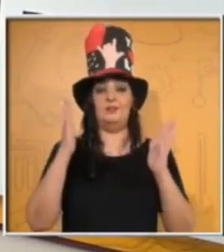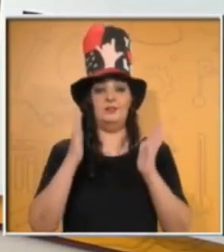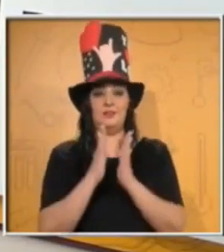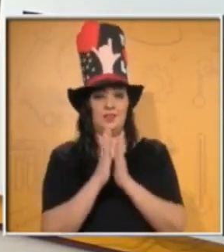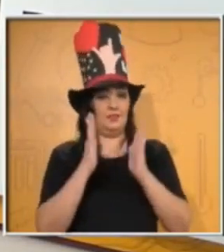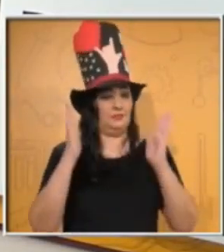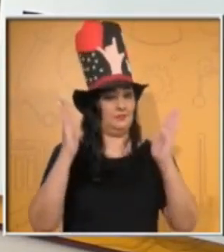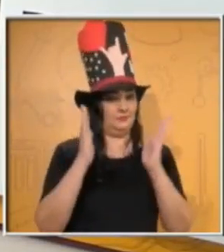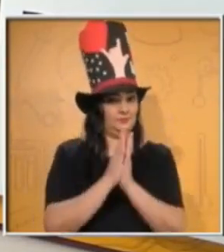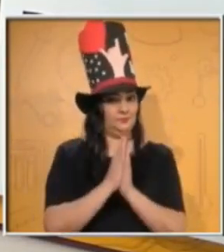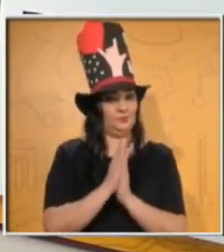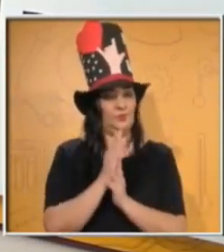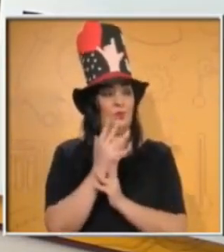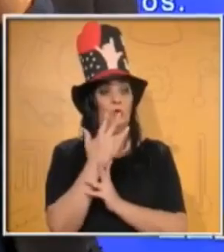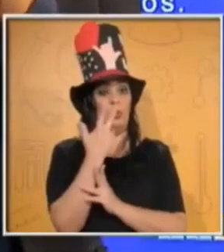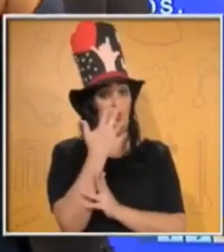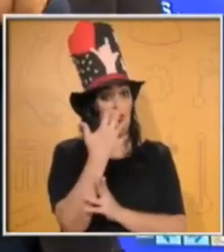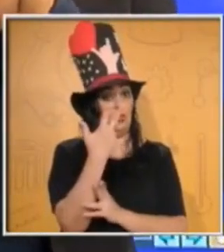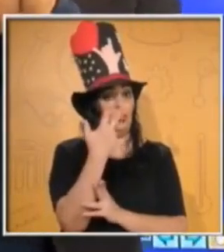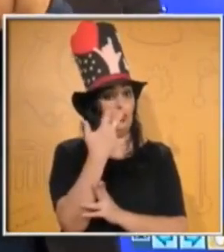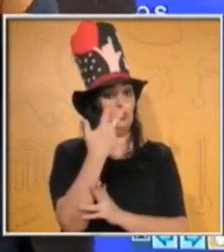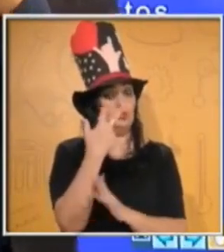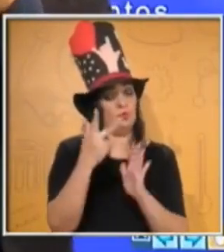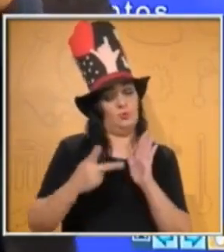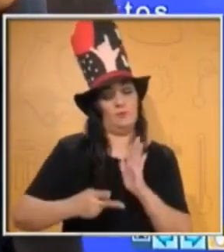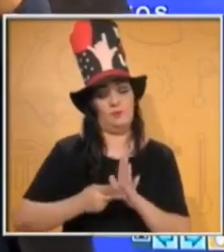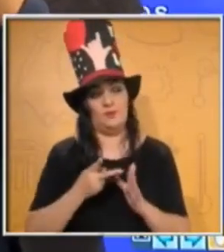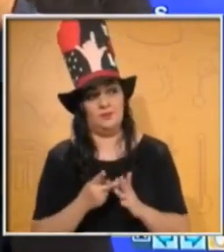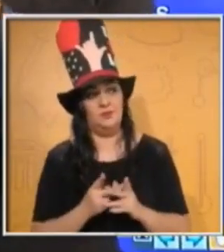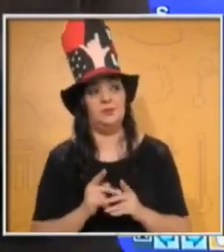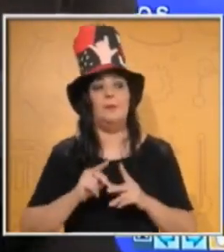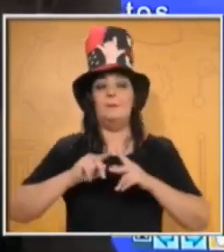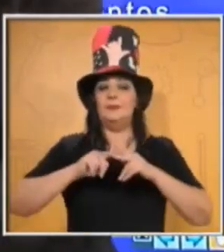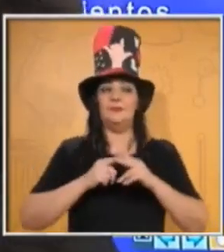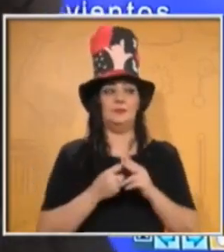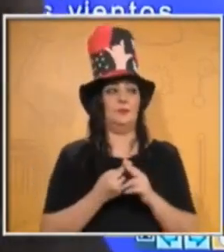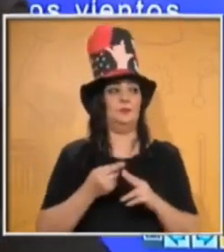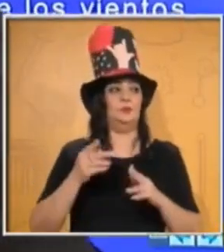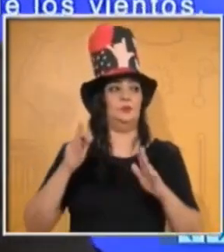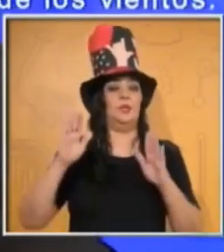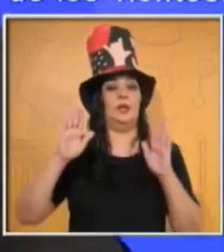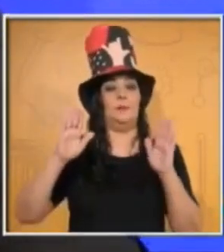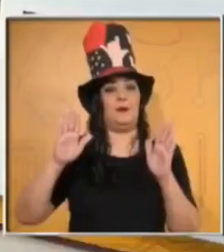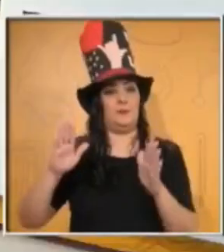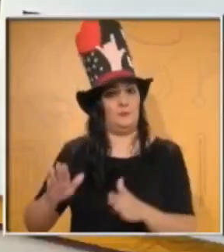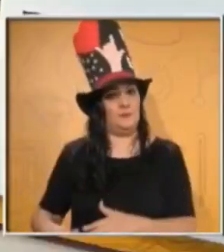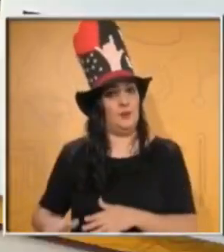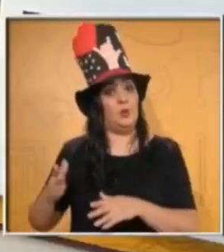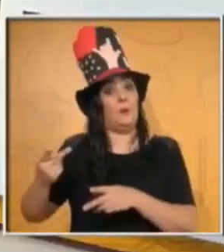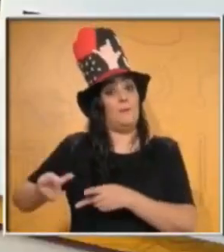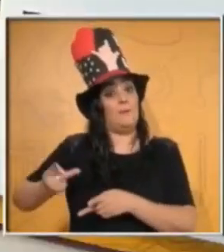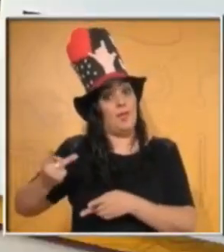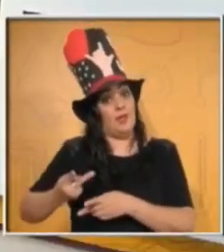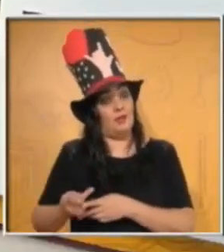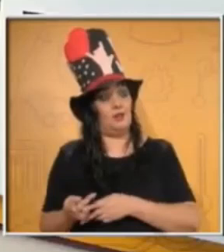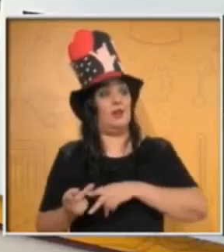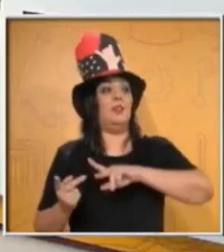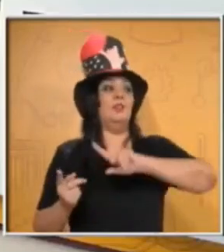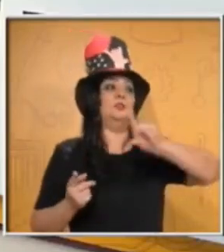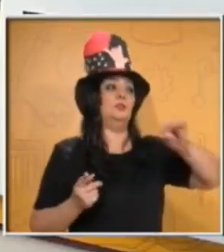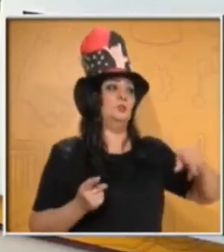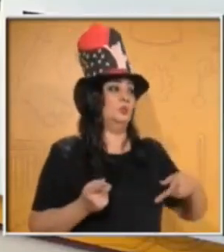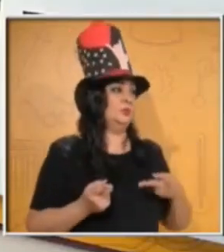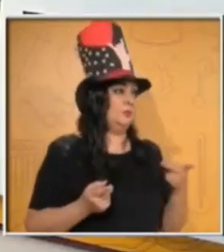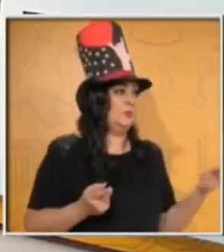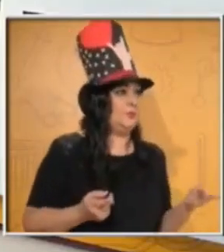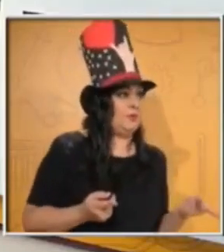6, 7, 8. ¿De acuerdo? A ese ritmo vamos a empezar golpeando nuestra pierna derecha y luego